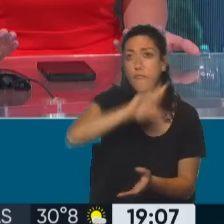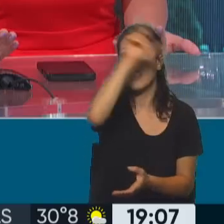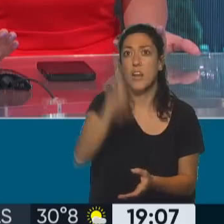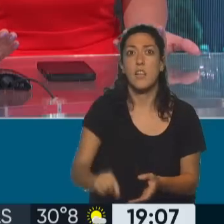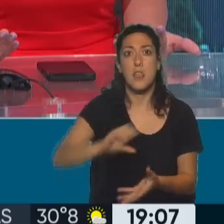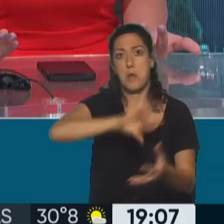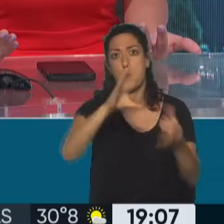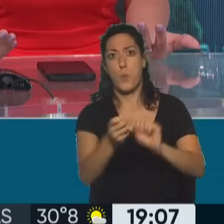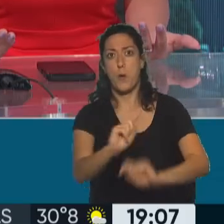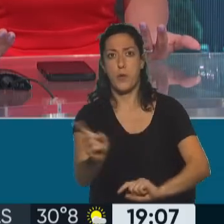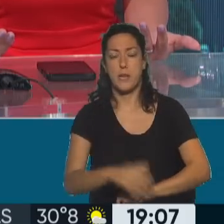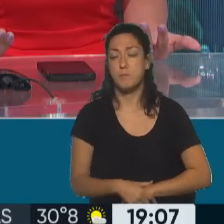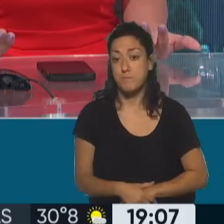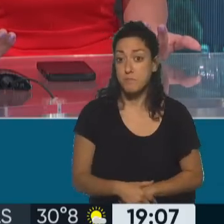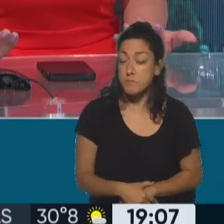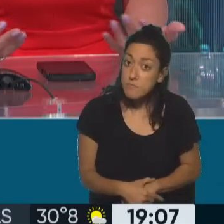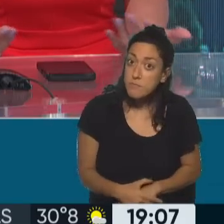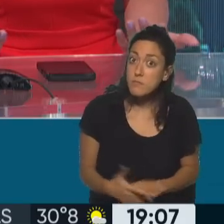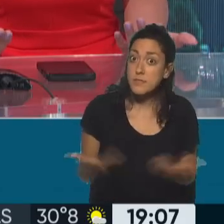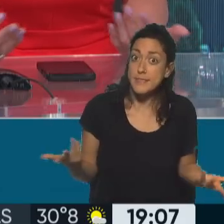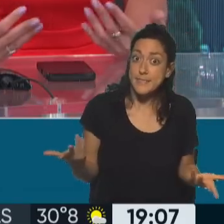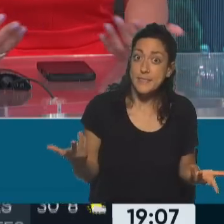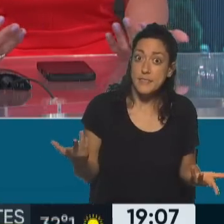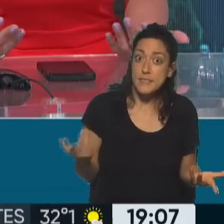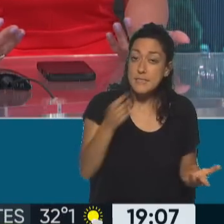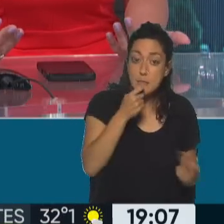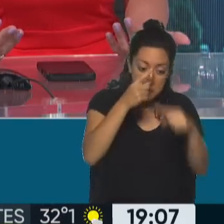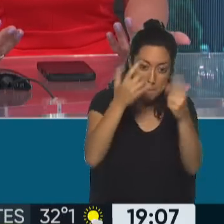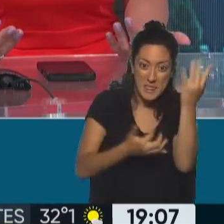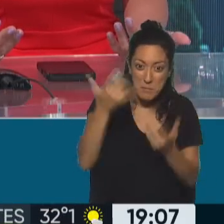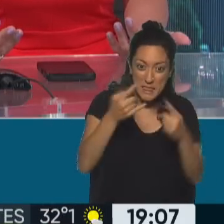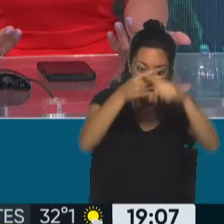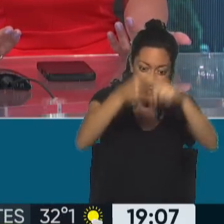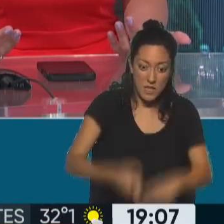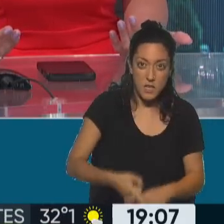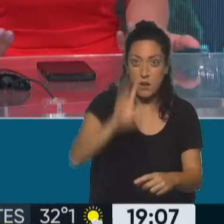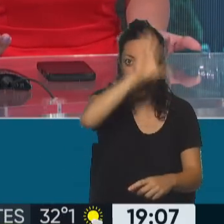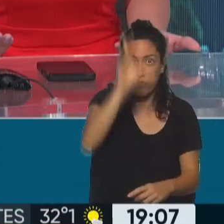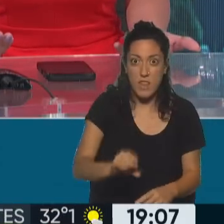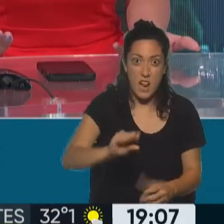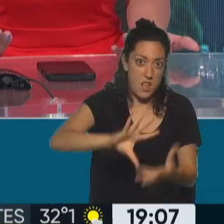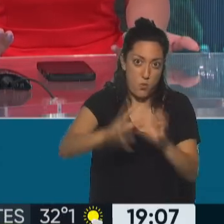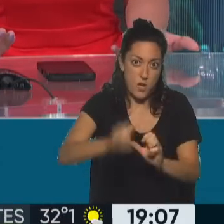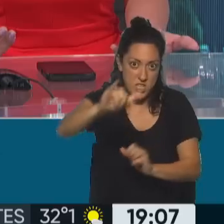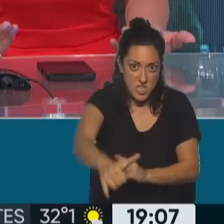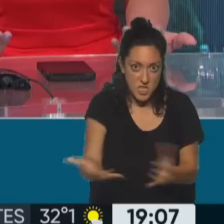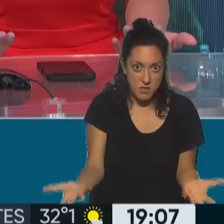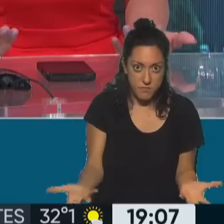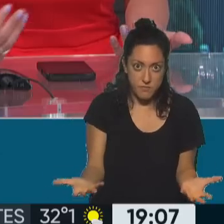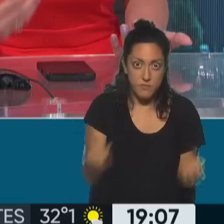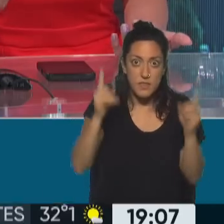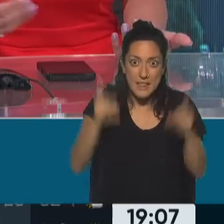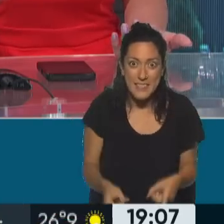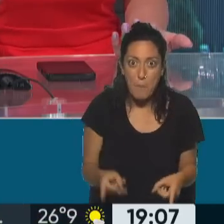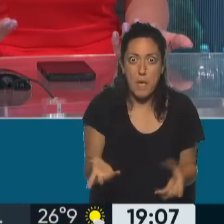federalidad, cuando obviamente por una cuestión de cuantía o de matemática sí que hiere la federalidad. Claro. Pero por otra parte son cuestiones que